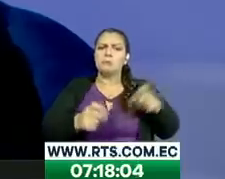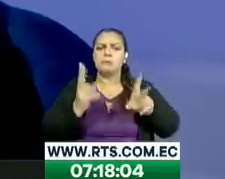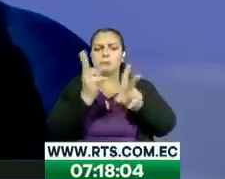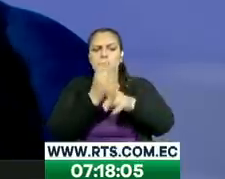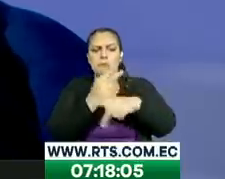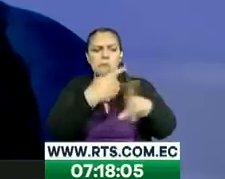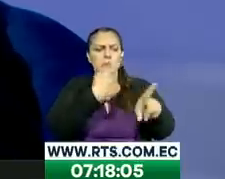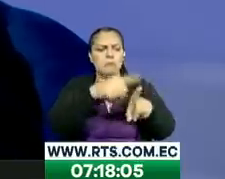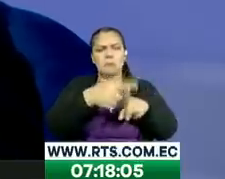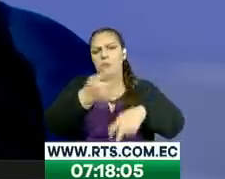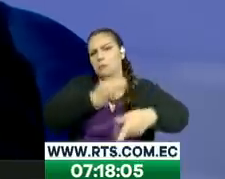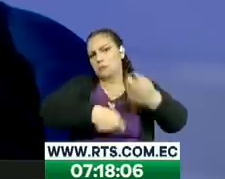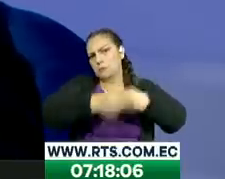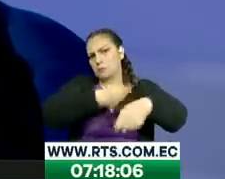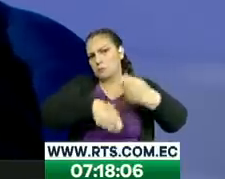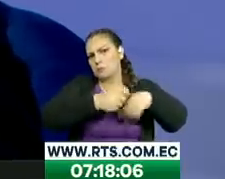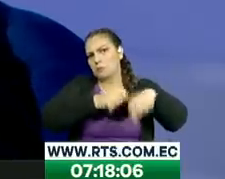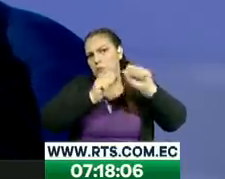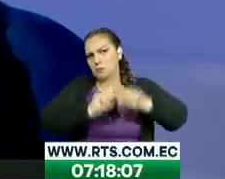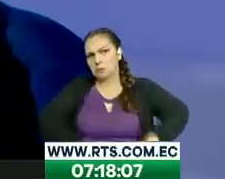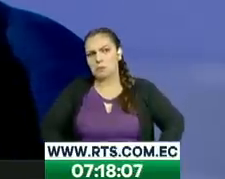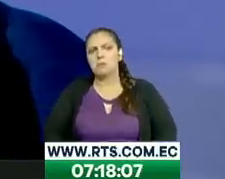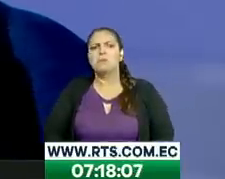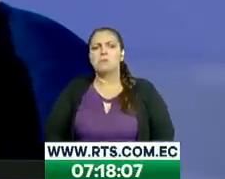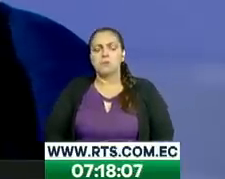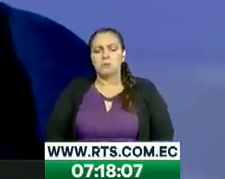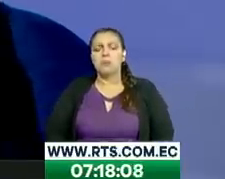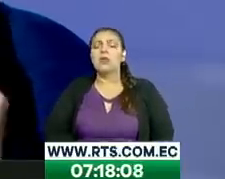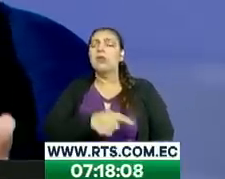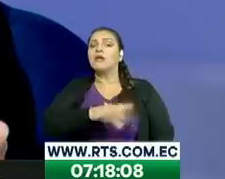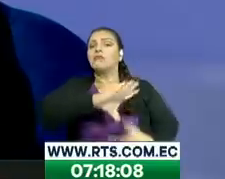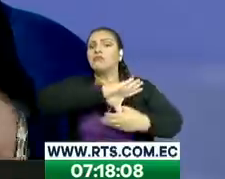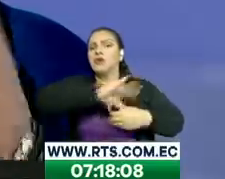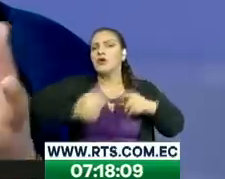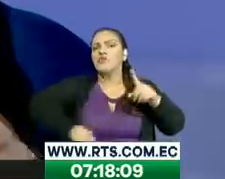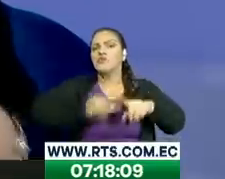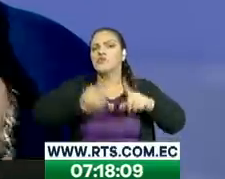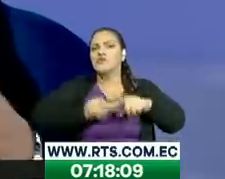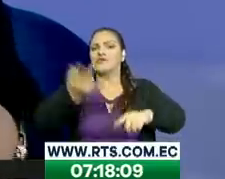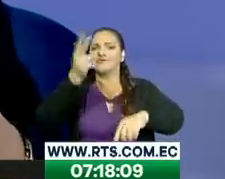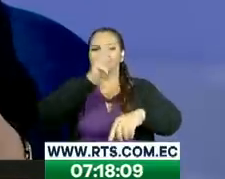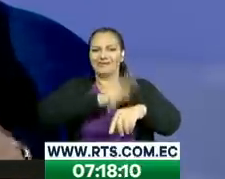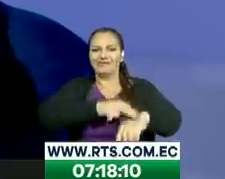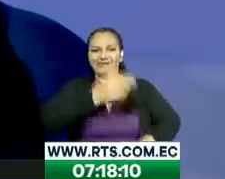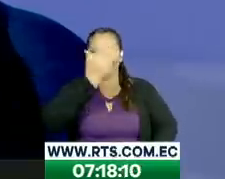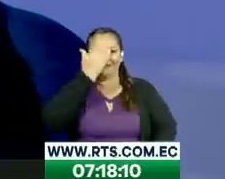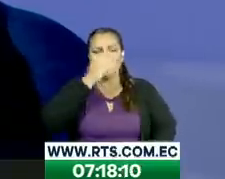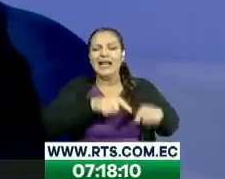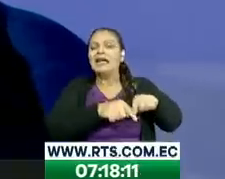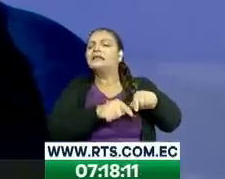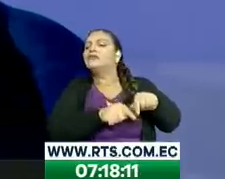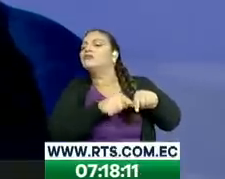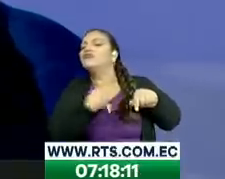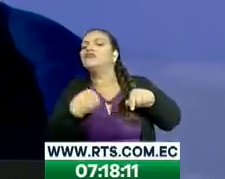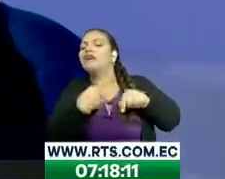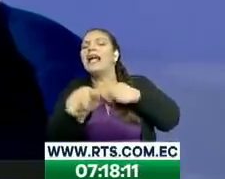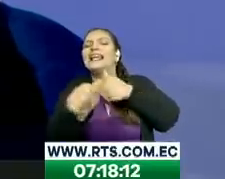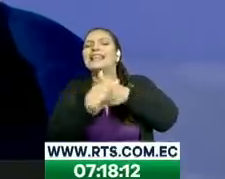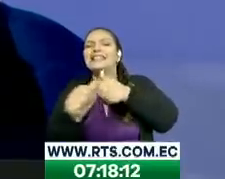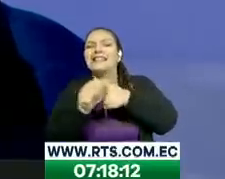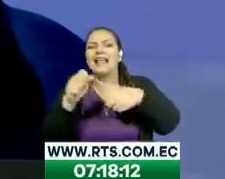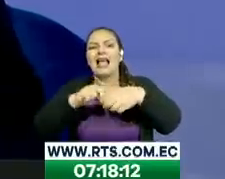tercera edición que se realiza obviamente estarán muchos empresas y como ustedes saben naranjal igualado el sector por ahí cercano el son